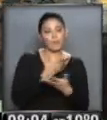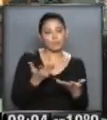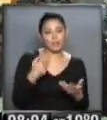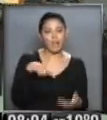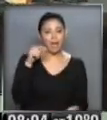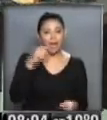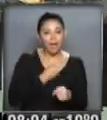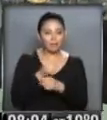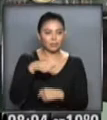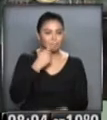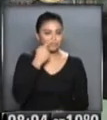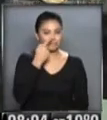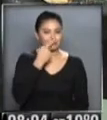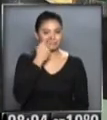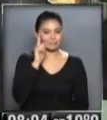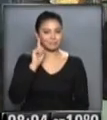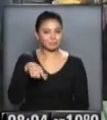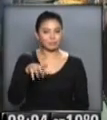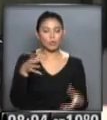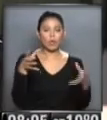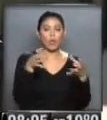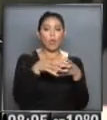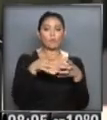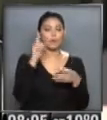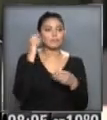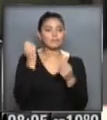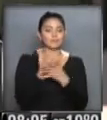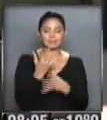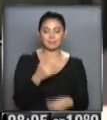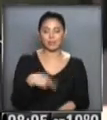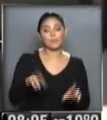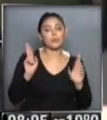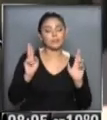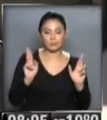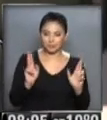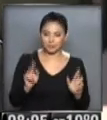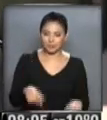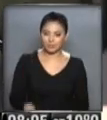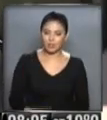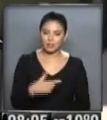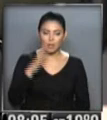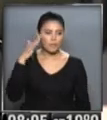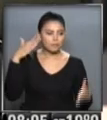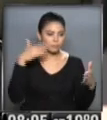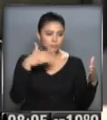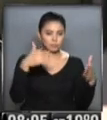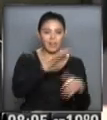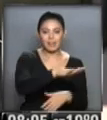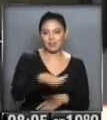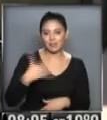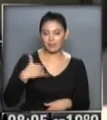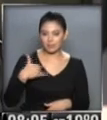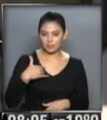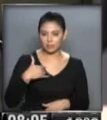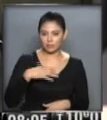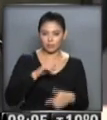más atractivos, más además festejados, de una dupla creativa que, por suerte y por cierto, ha marcado el teatro para chicos de la Argentina.